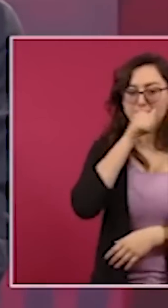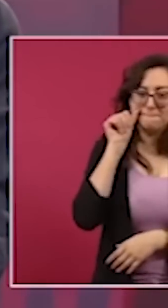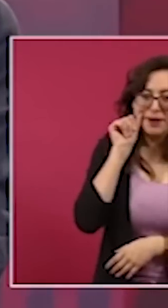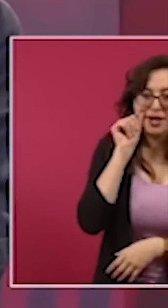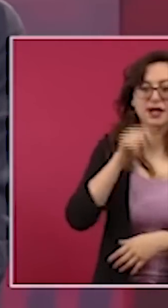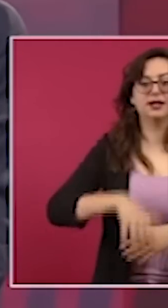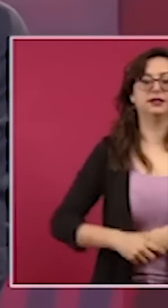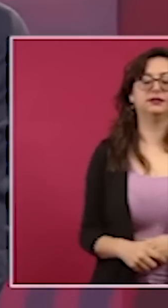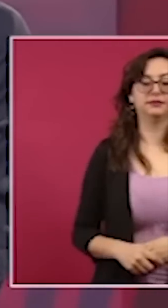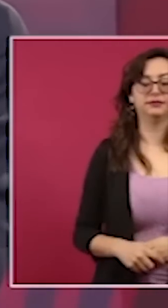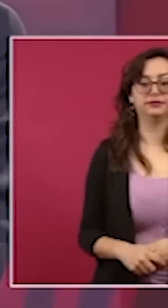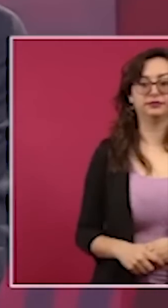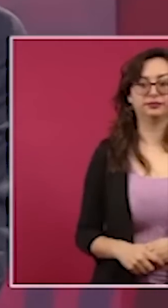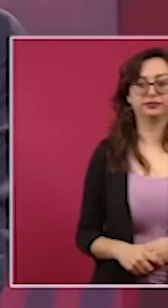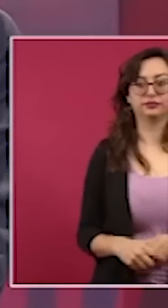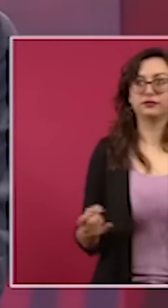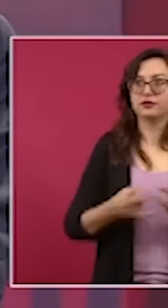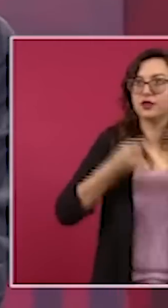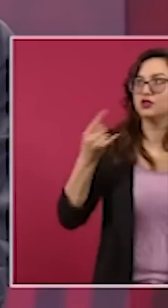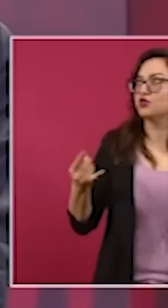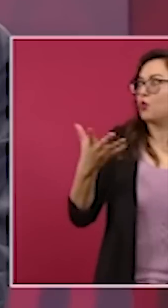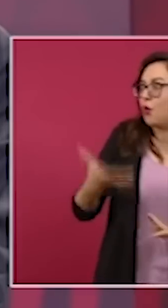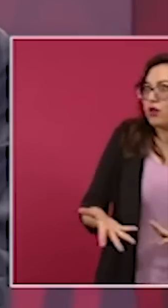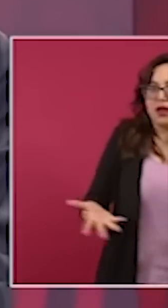Juárez. Esta es la historia.